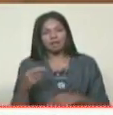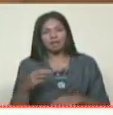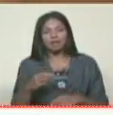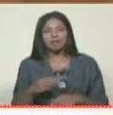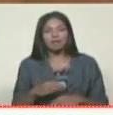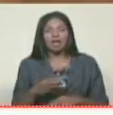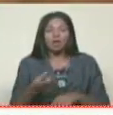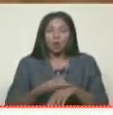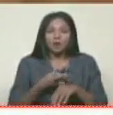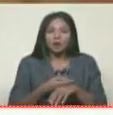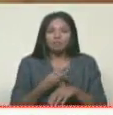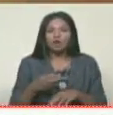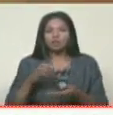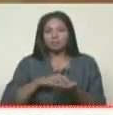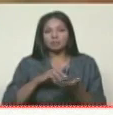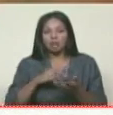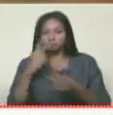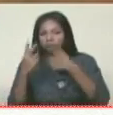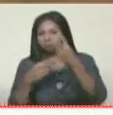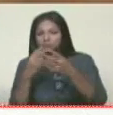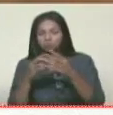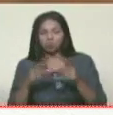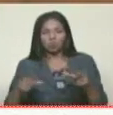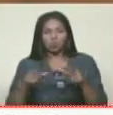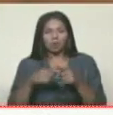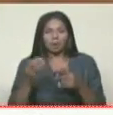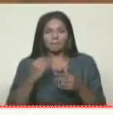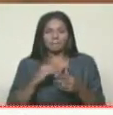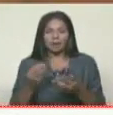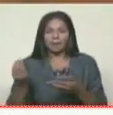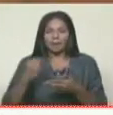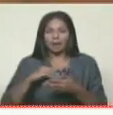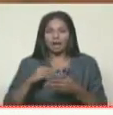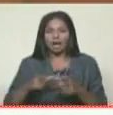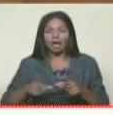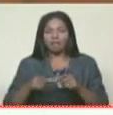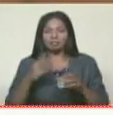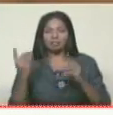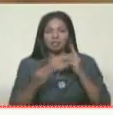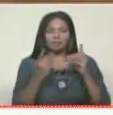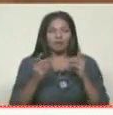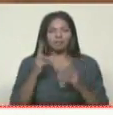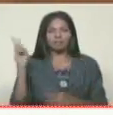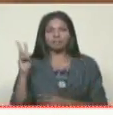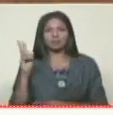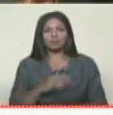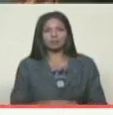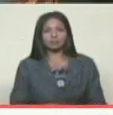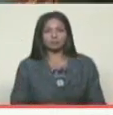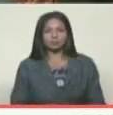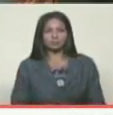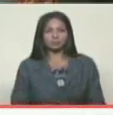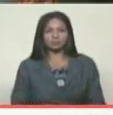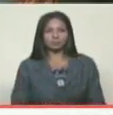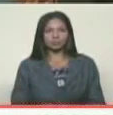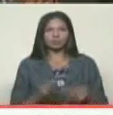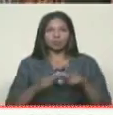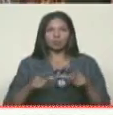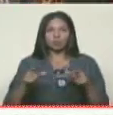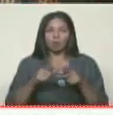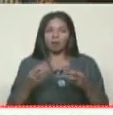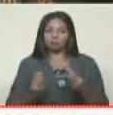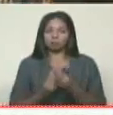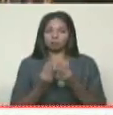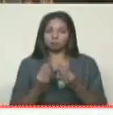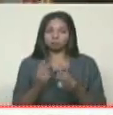Rodríguez recorrió los espacios y destacó que el evento literario se suma al debate nacional entre los venezolanos. A estos espacios